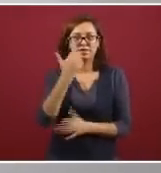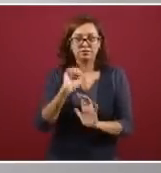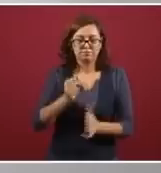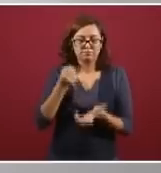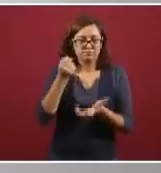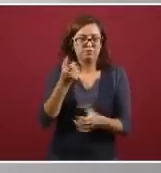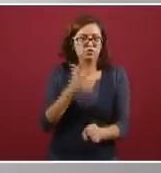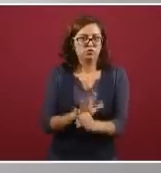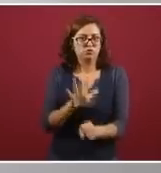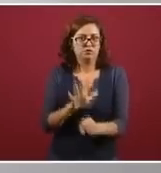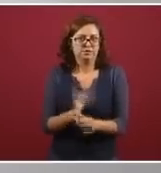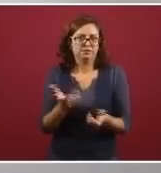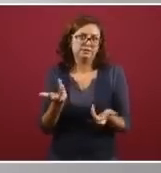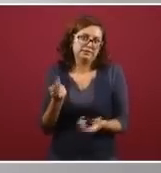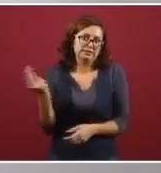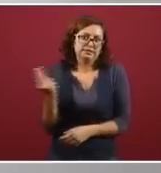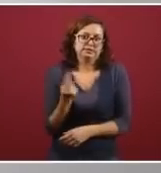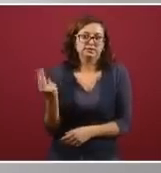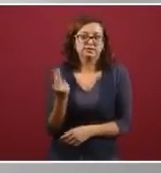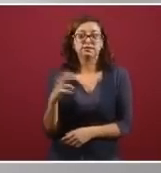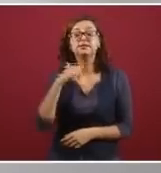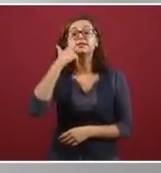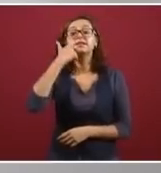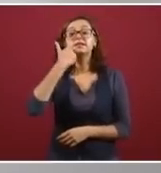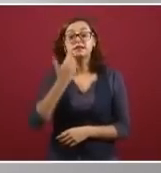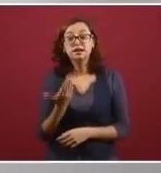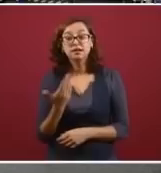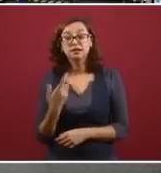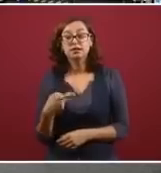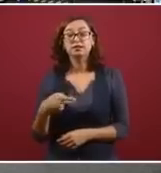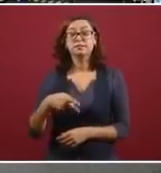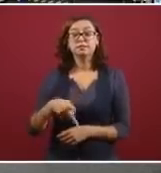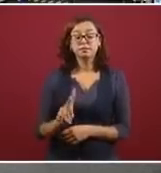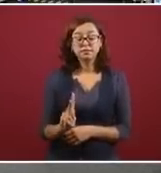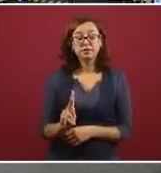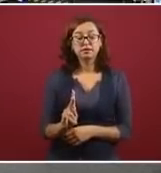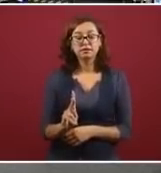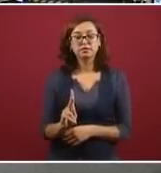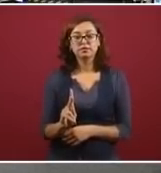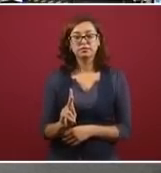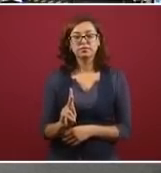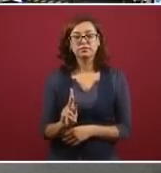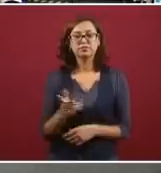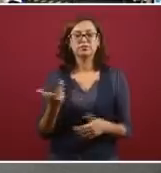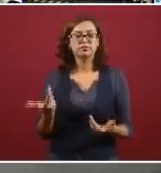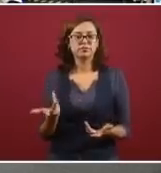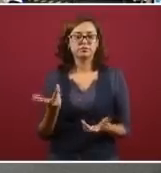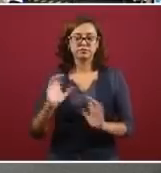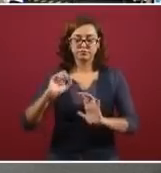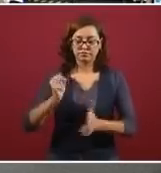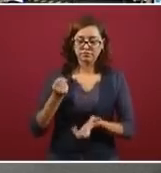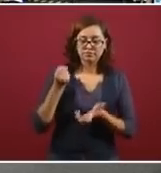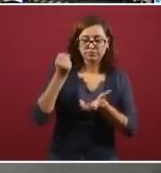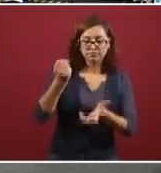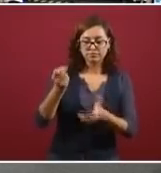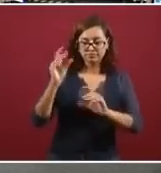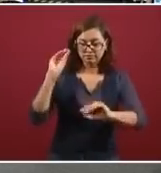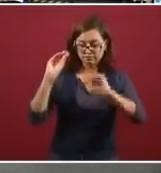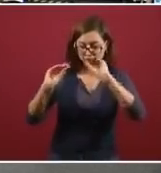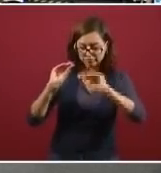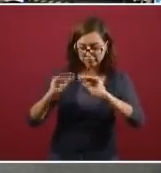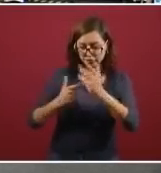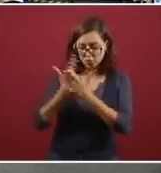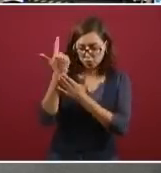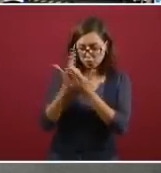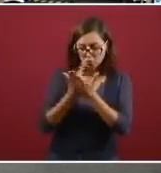suficiente. El asunto es de que el presupuesto tiene que elaborarse